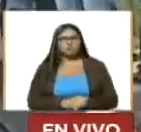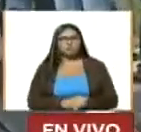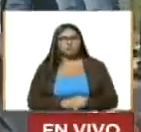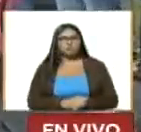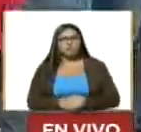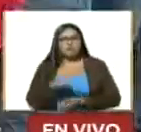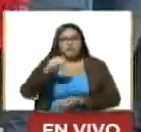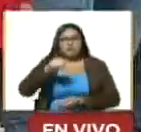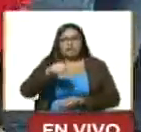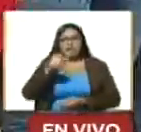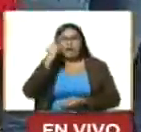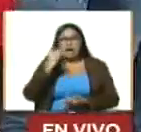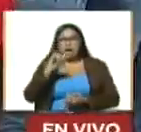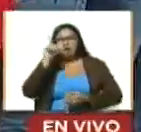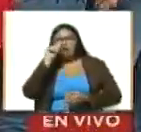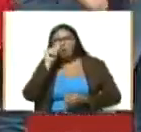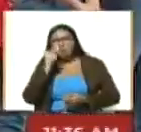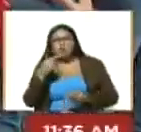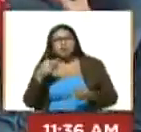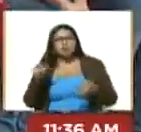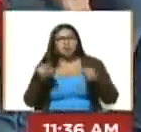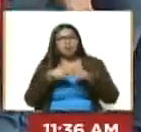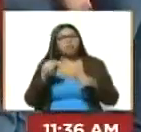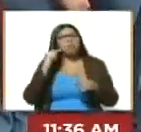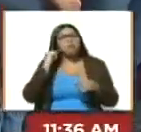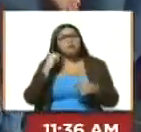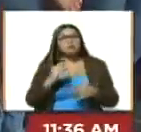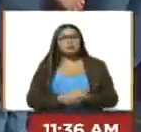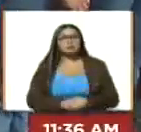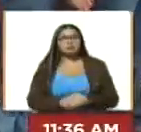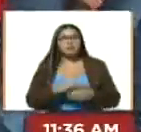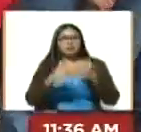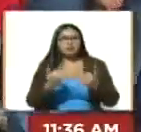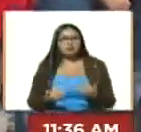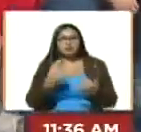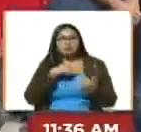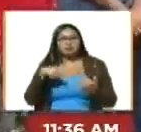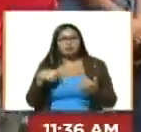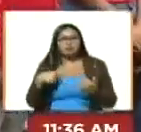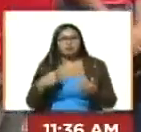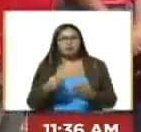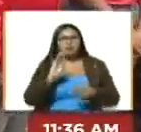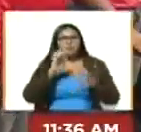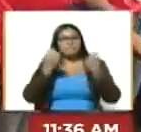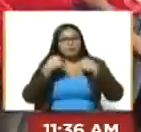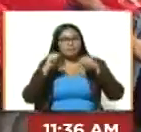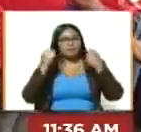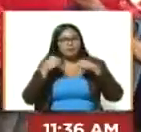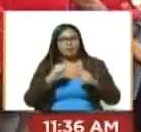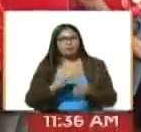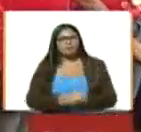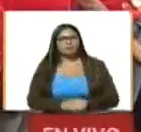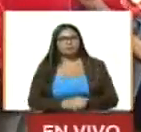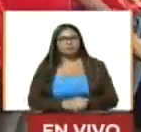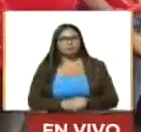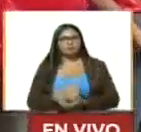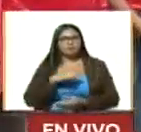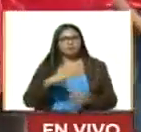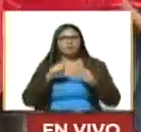Aquí están los hombres y mujeres que desde ya nos estaremos preparando para